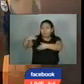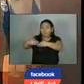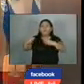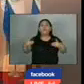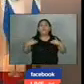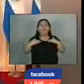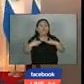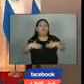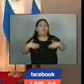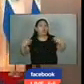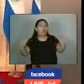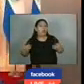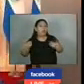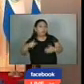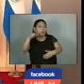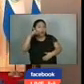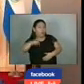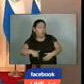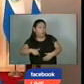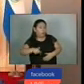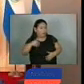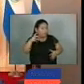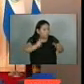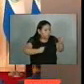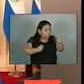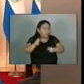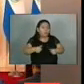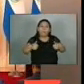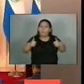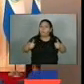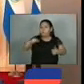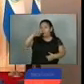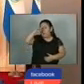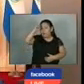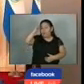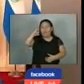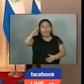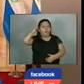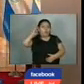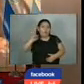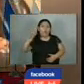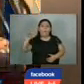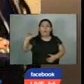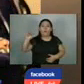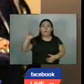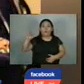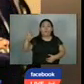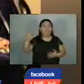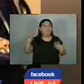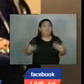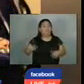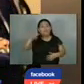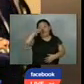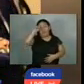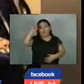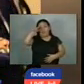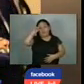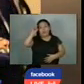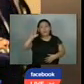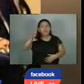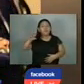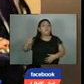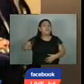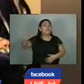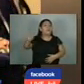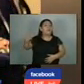el trabajo realizado en el combate a la criminalidad. Mauricio Arrías Achica tiene más de 30 años de experiencia dentro de la